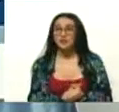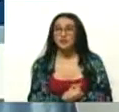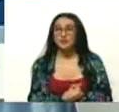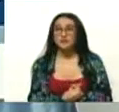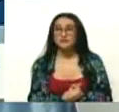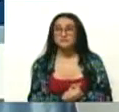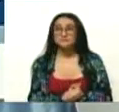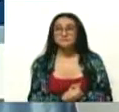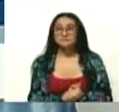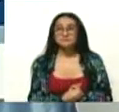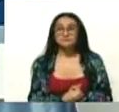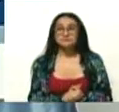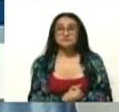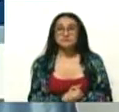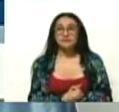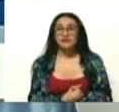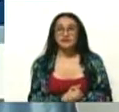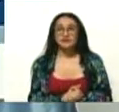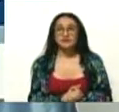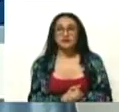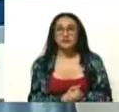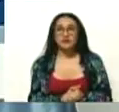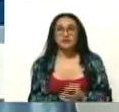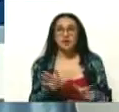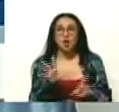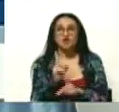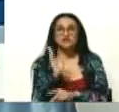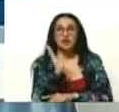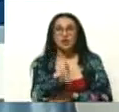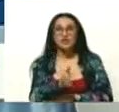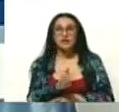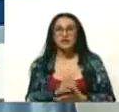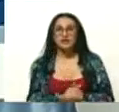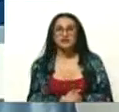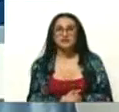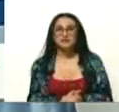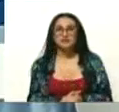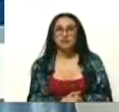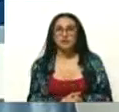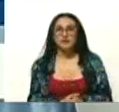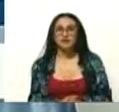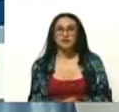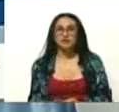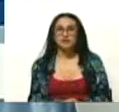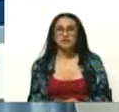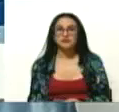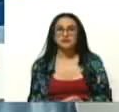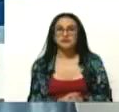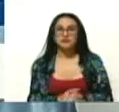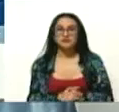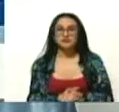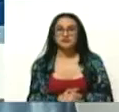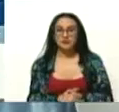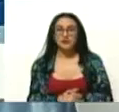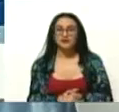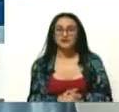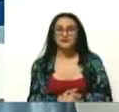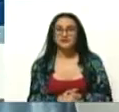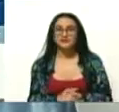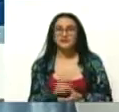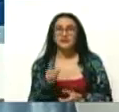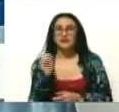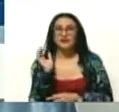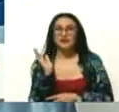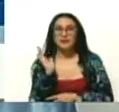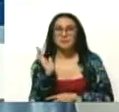obteniéndose 11 condenas contra estas personas. Y una de las